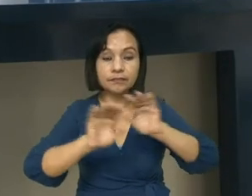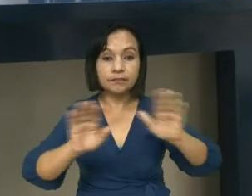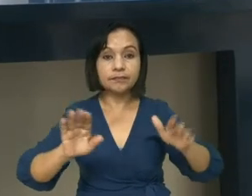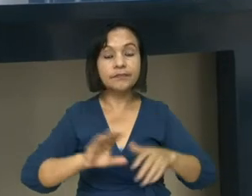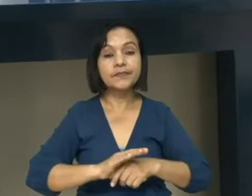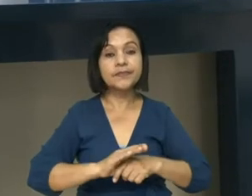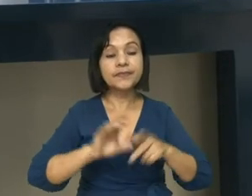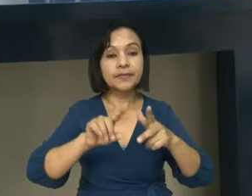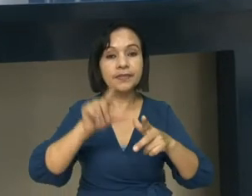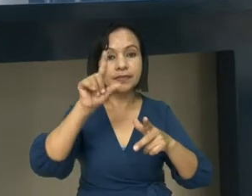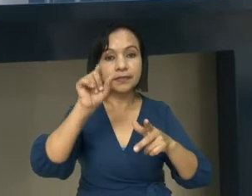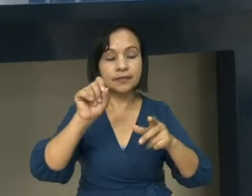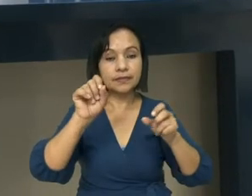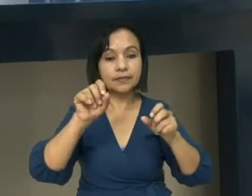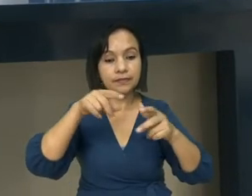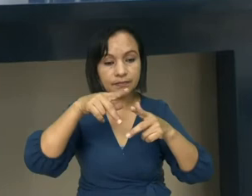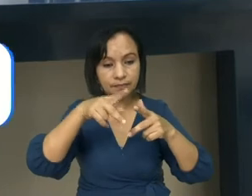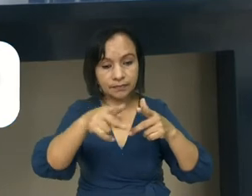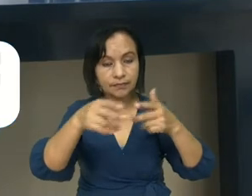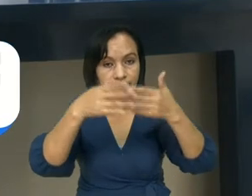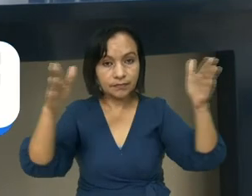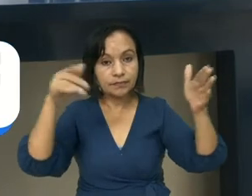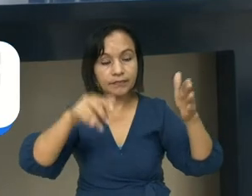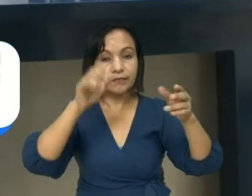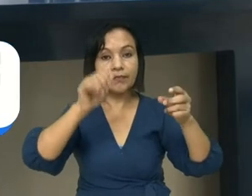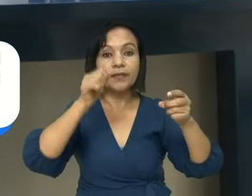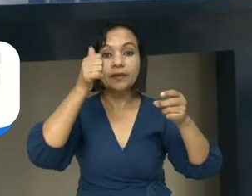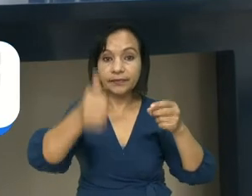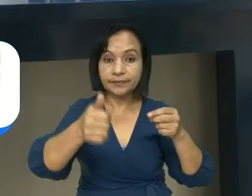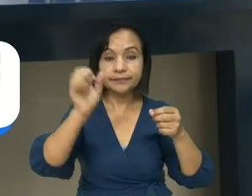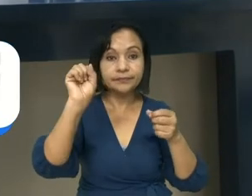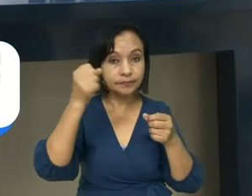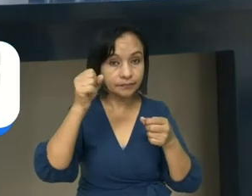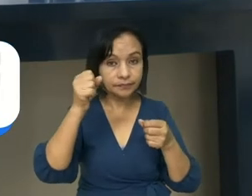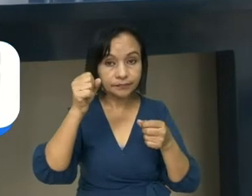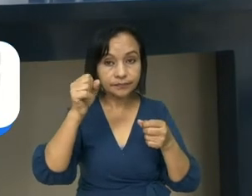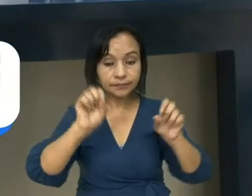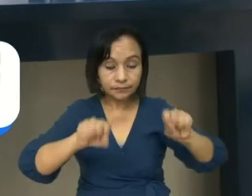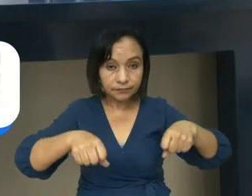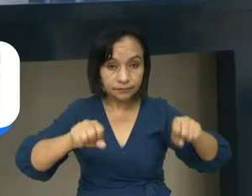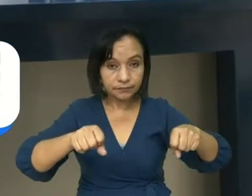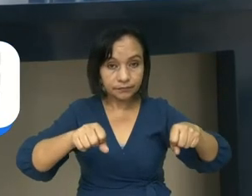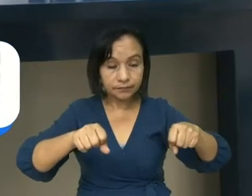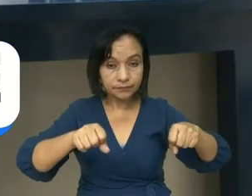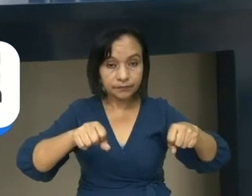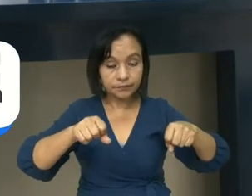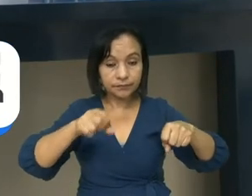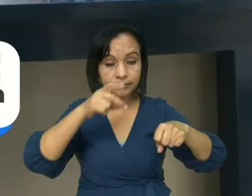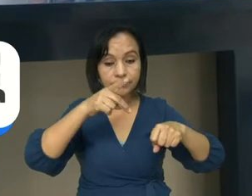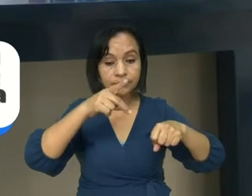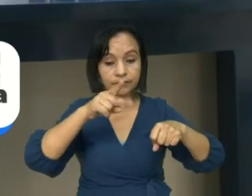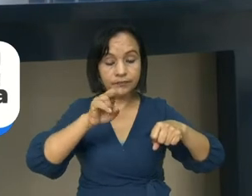Se comienza a las 10 la inauguración el día de hoy. Mañana, sábado, los motorizados salen del puerto Salvador